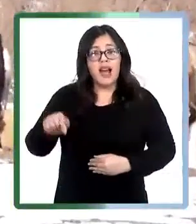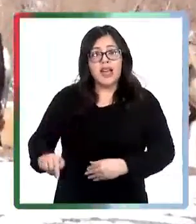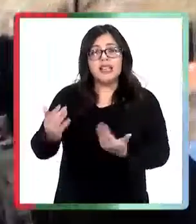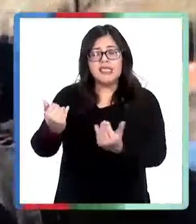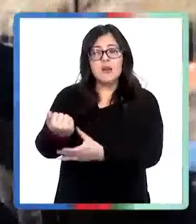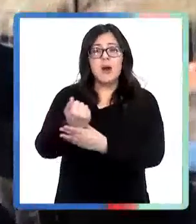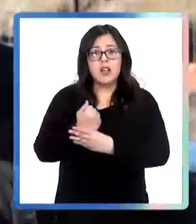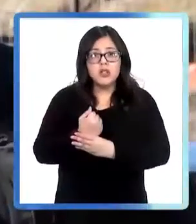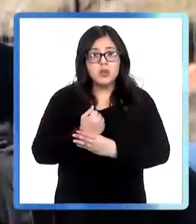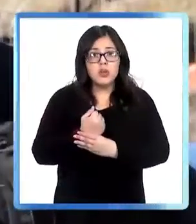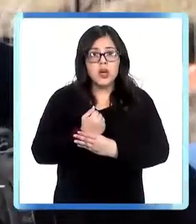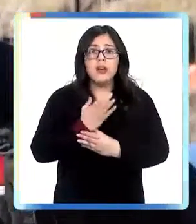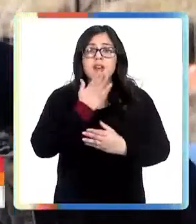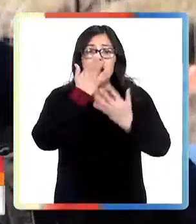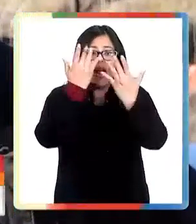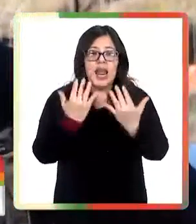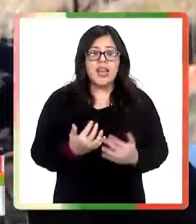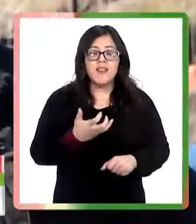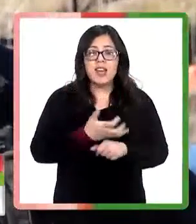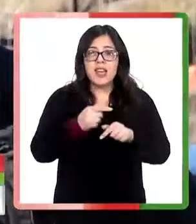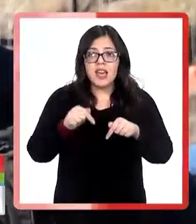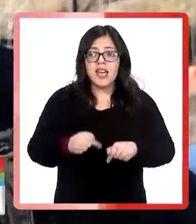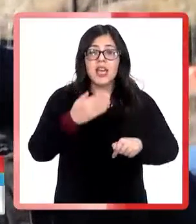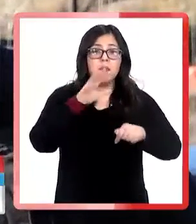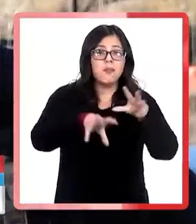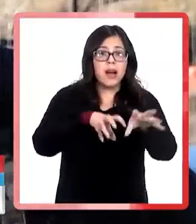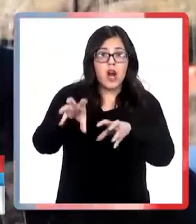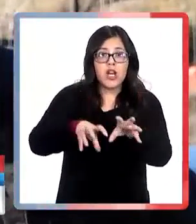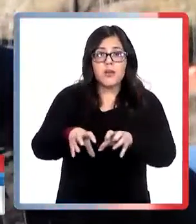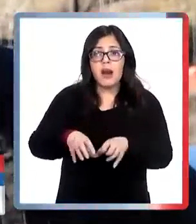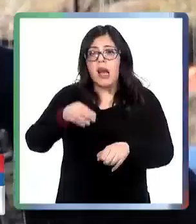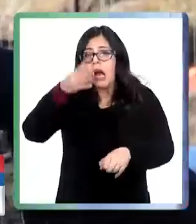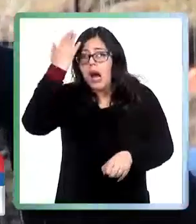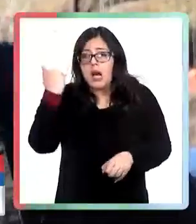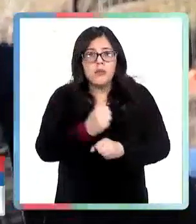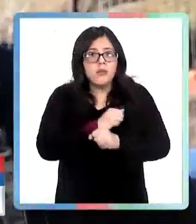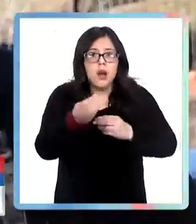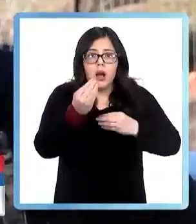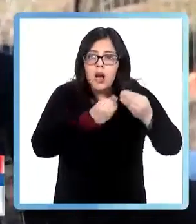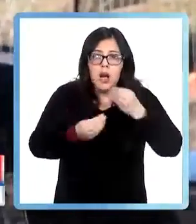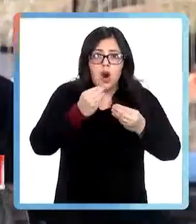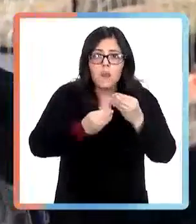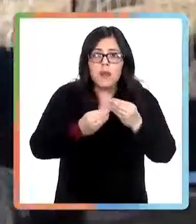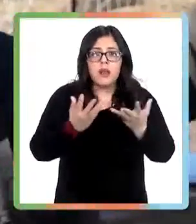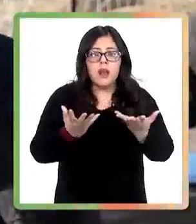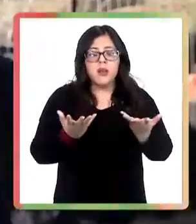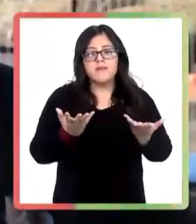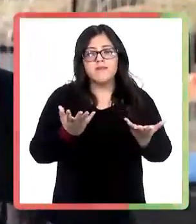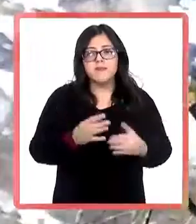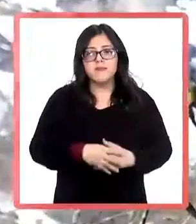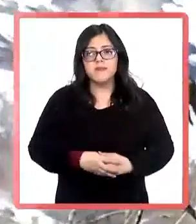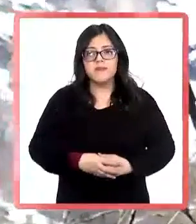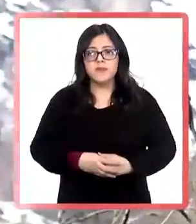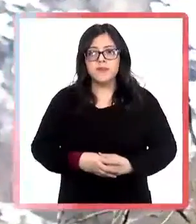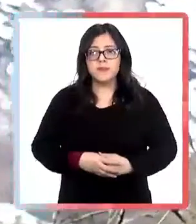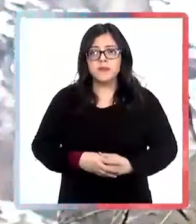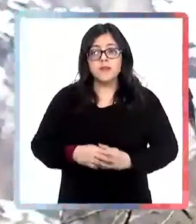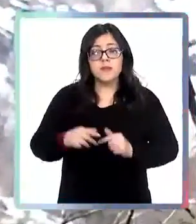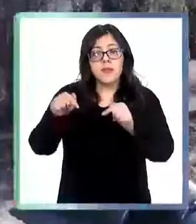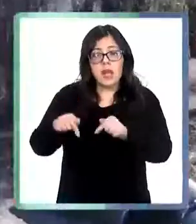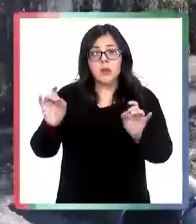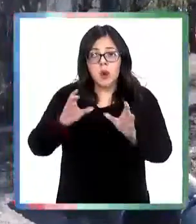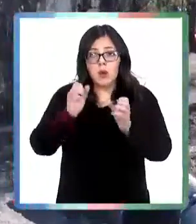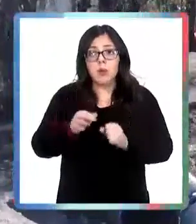salvarlos ya. Estábamos necesitando esta ayuda, por esta nieve que estaba acá, los animales, días que estaban sin comer, para arriba, para allá, por Carrizales sobre